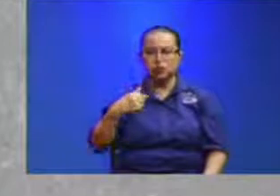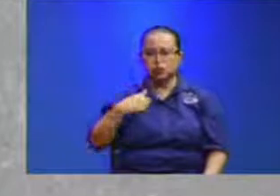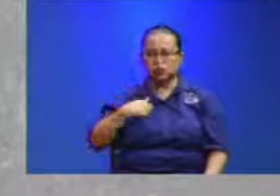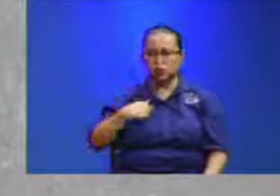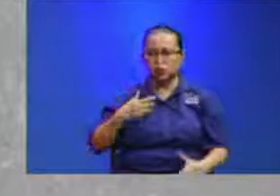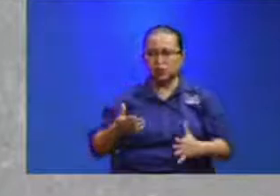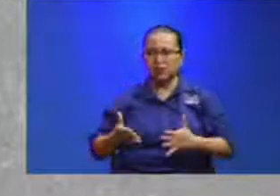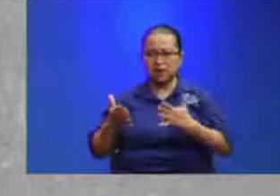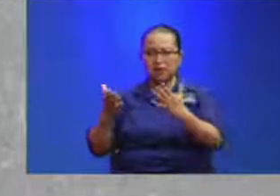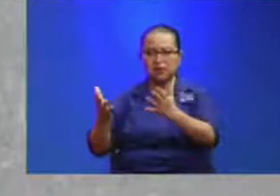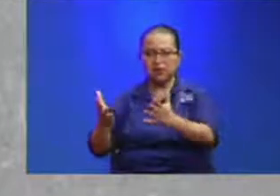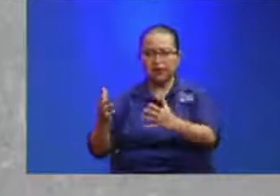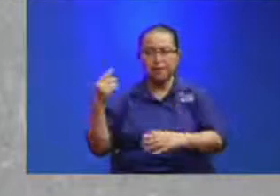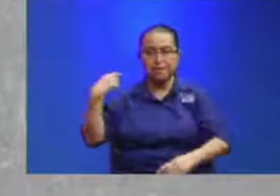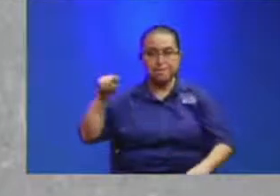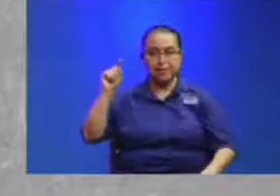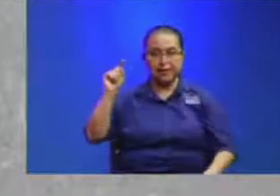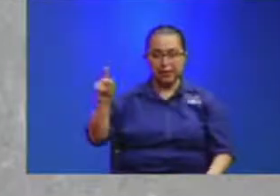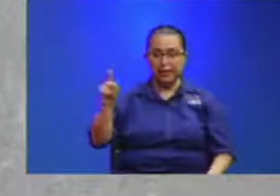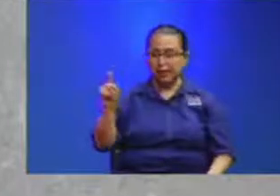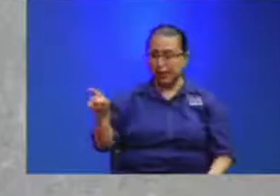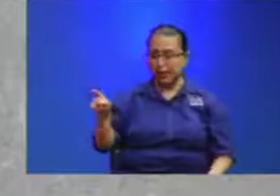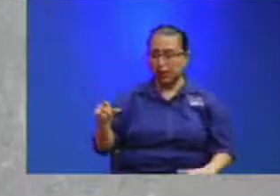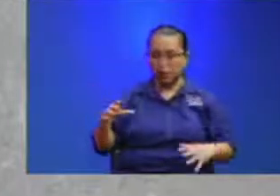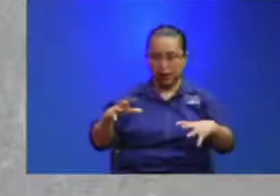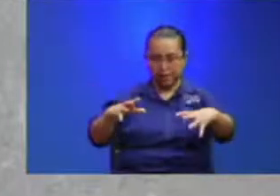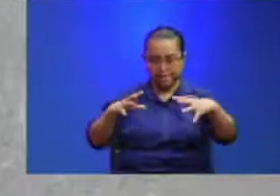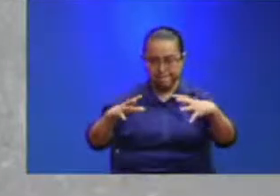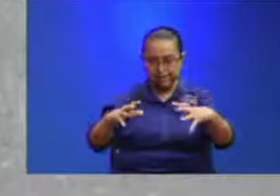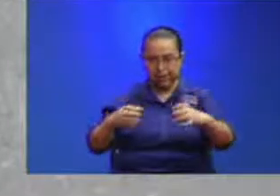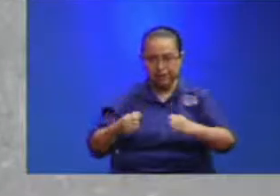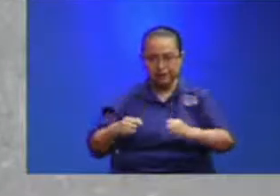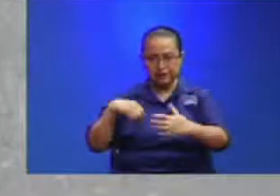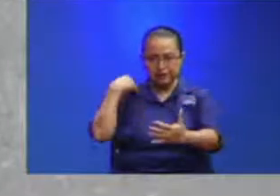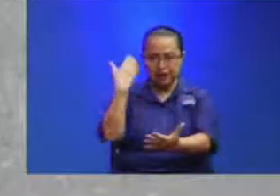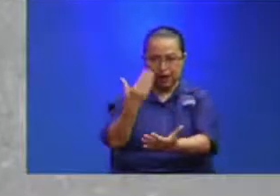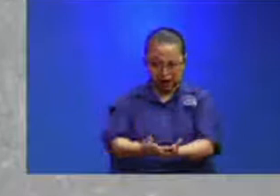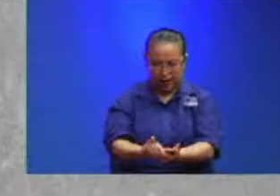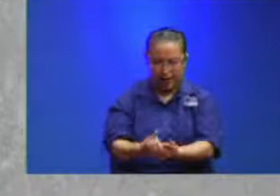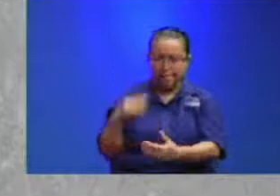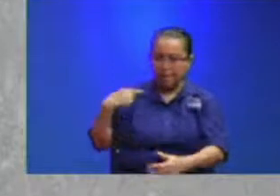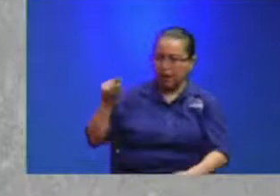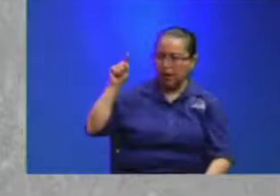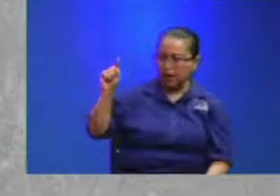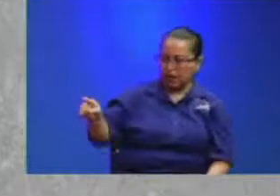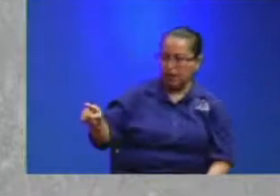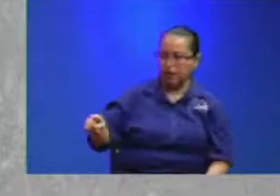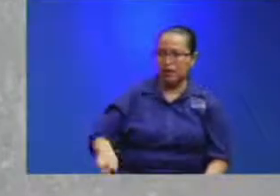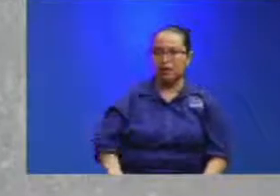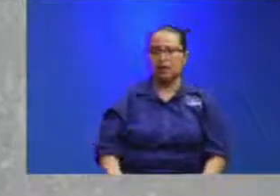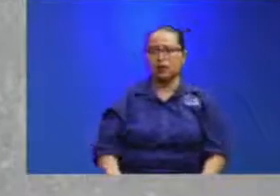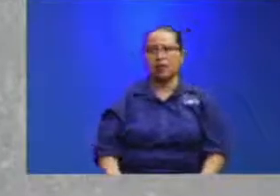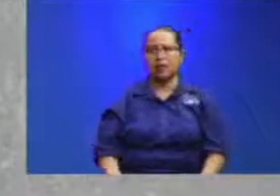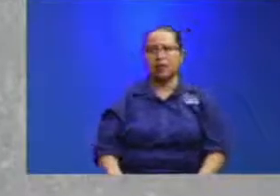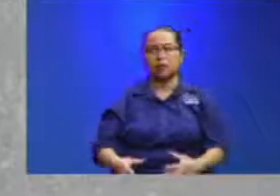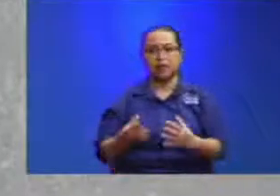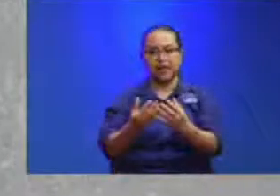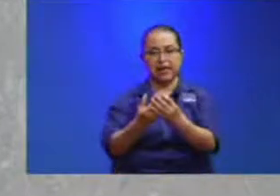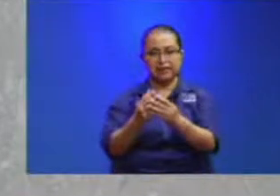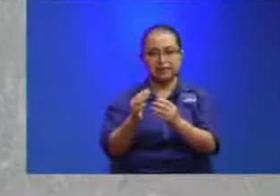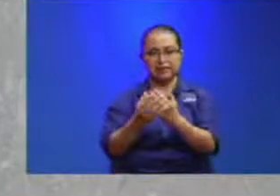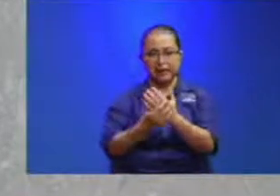él para que ella sea una piedra tropiezo para él ahora las manos de los